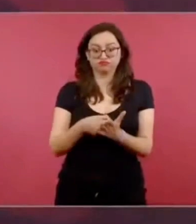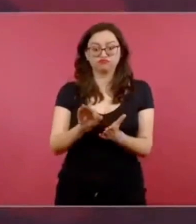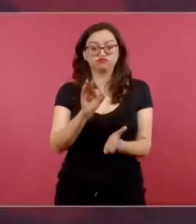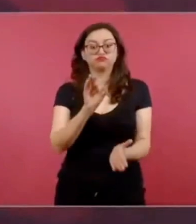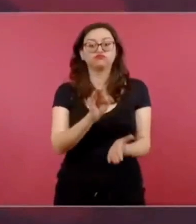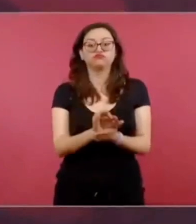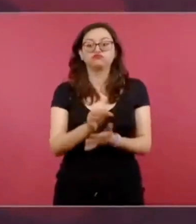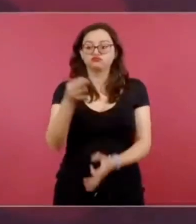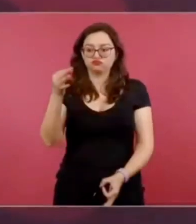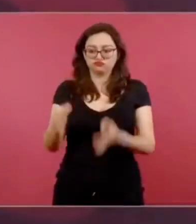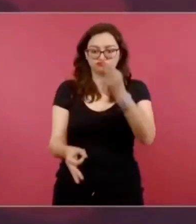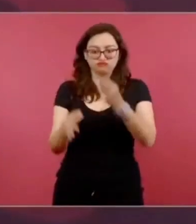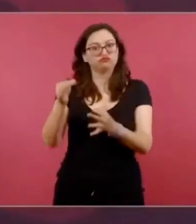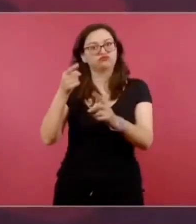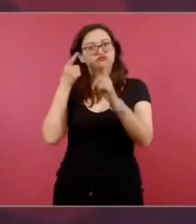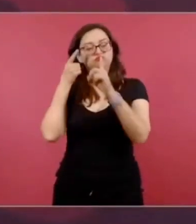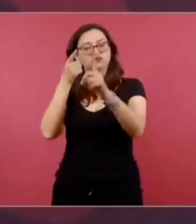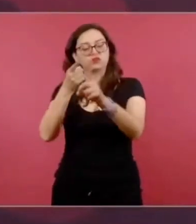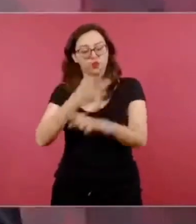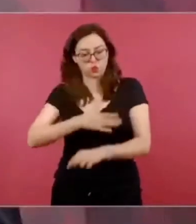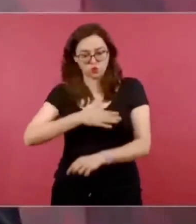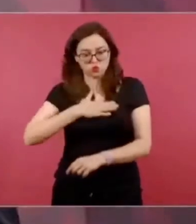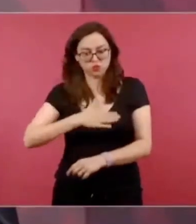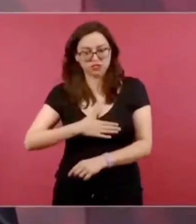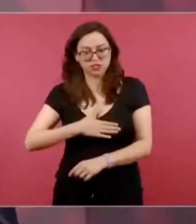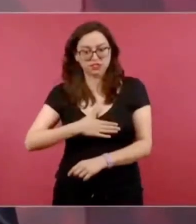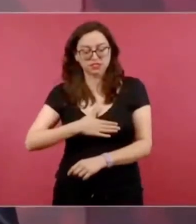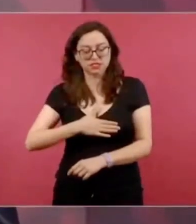vocación de justicia, de hacer justicia,